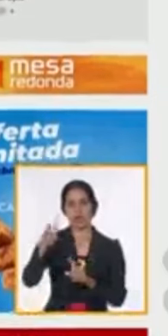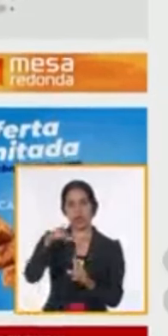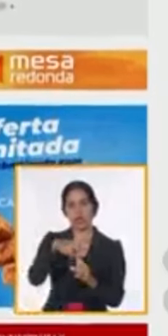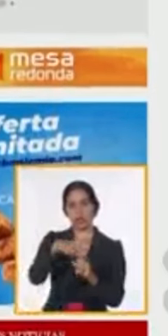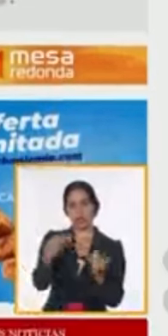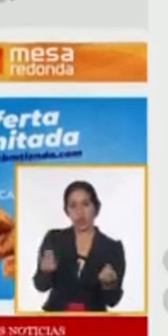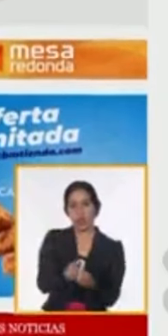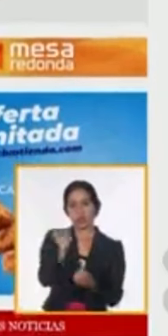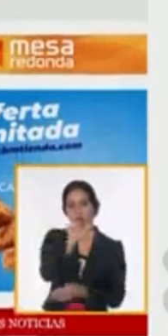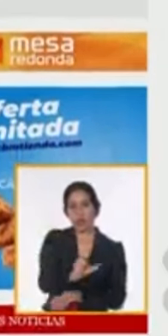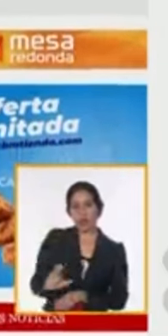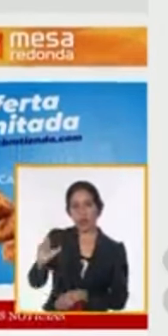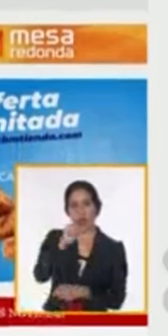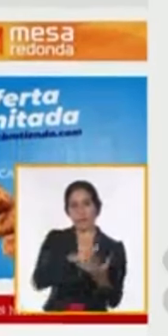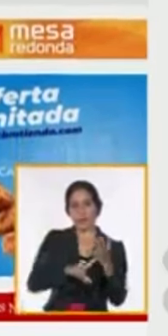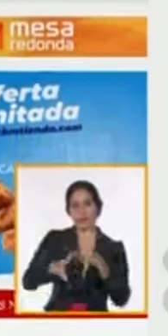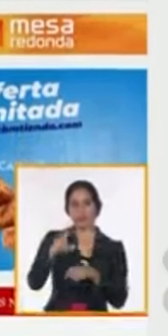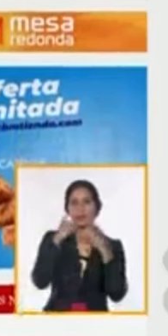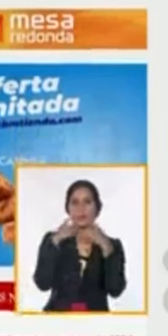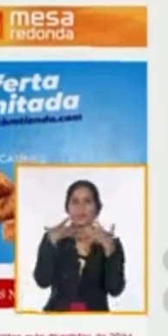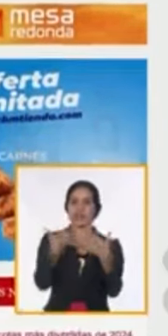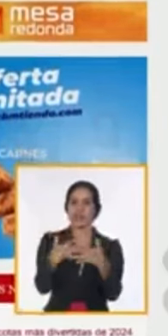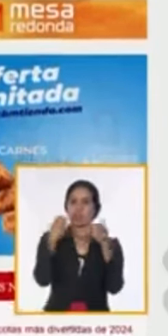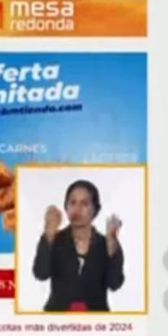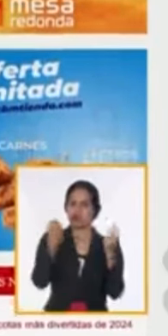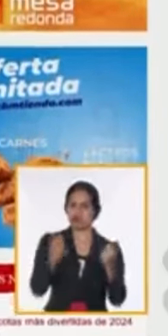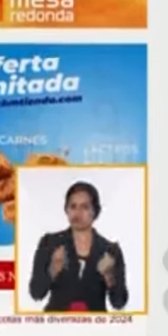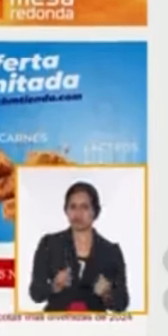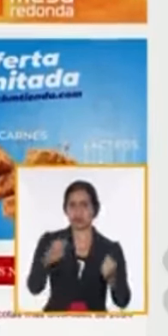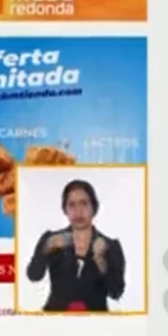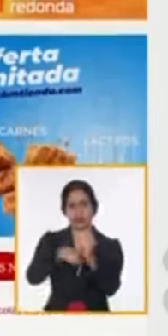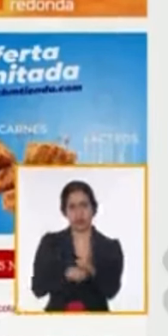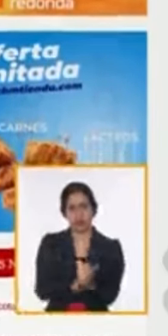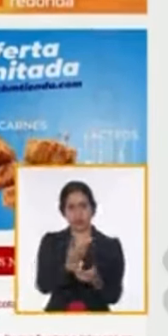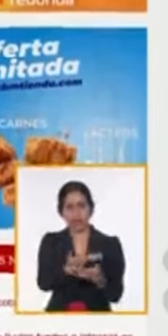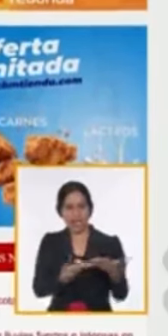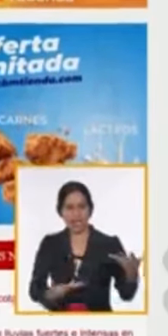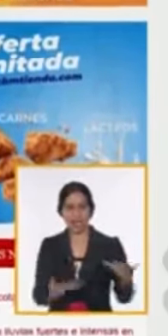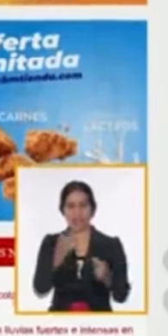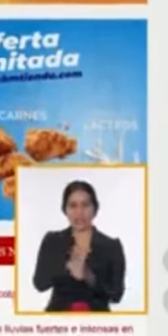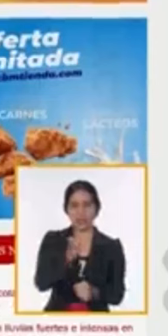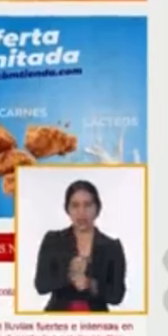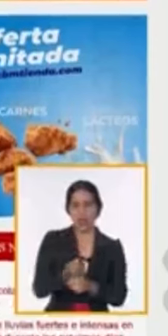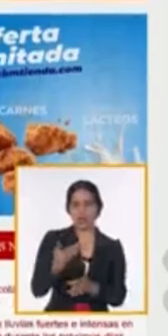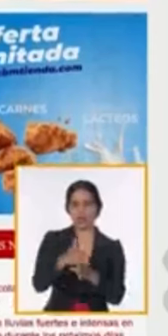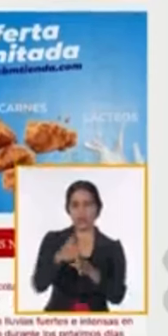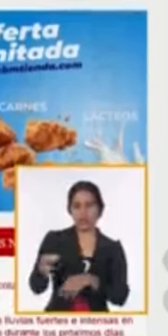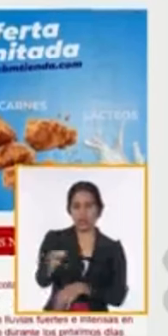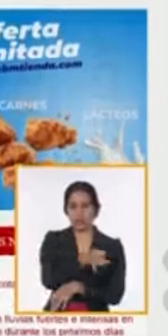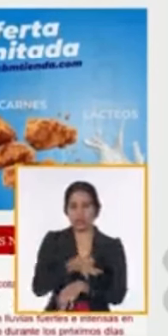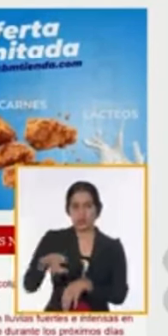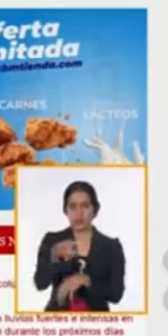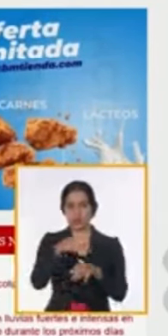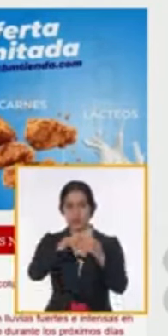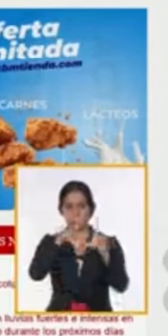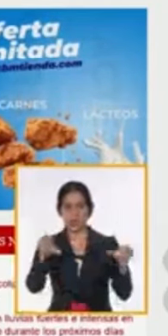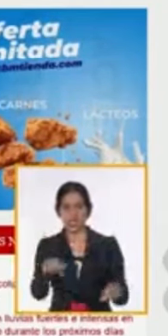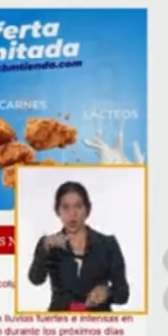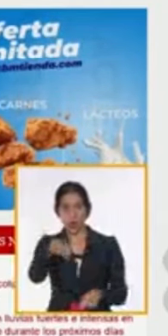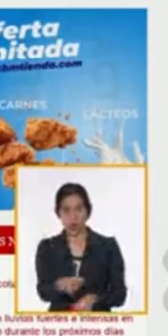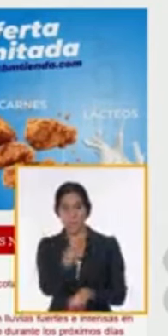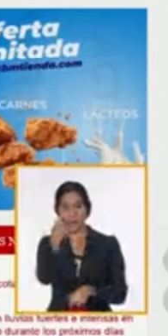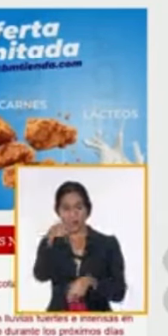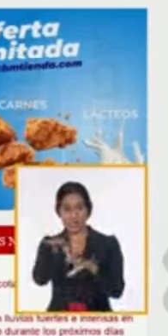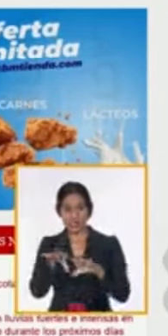Camagüey. En una intensa agenda de trabajo por los municipios del país, hoy el primer secretario del partido estuvo